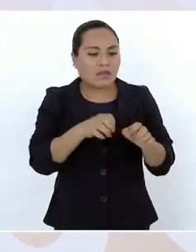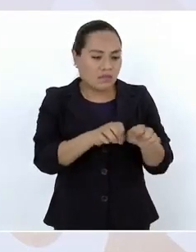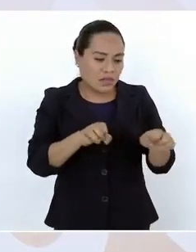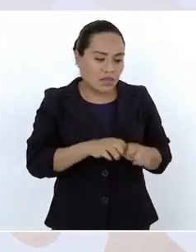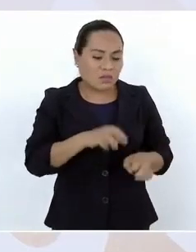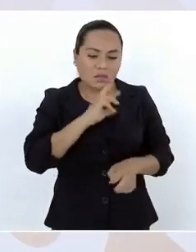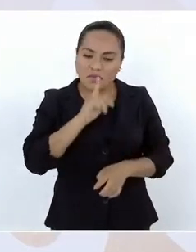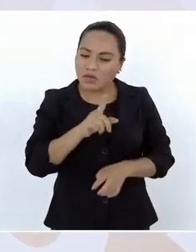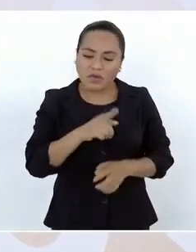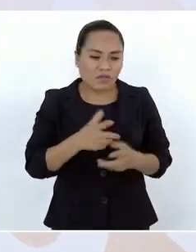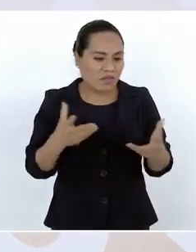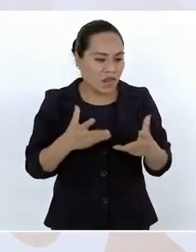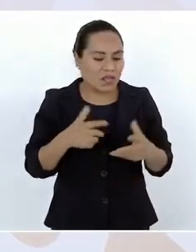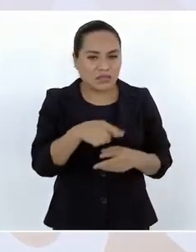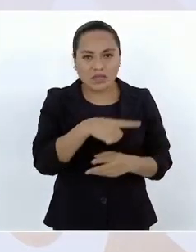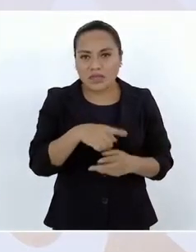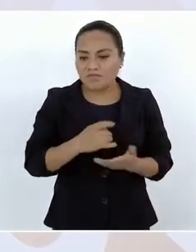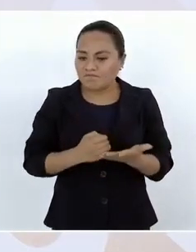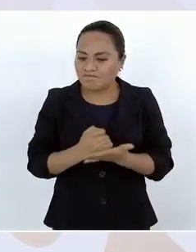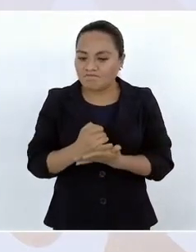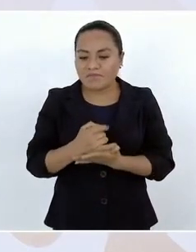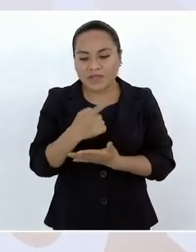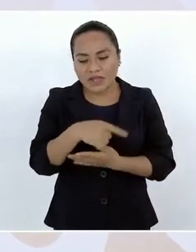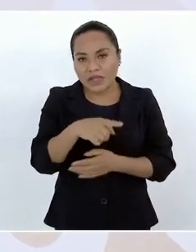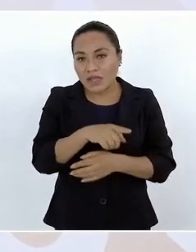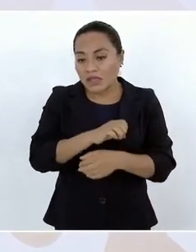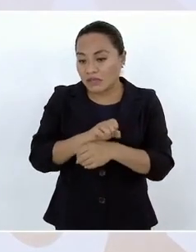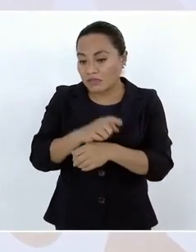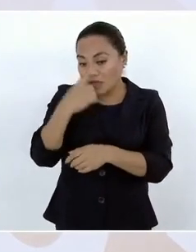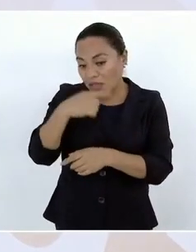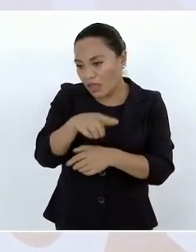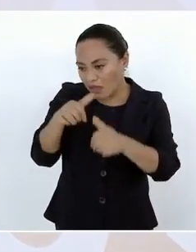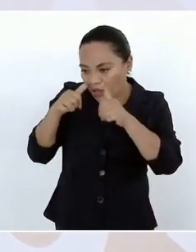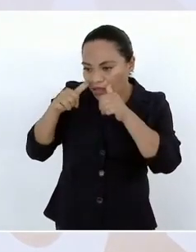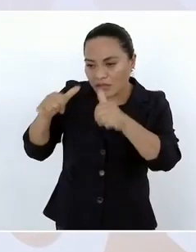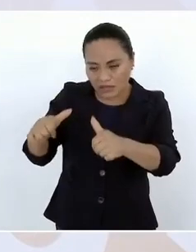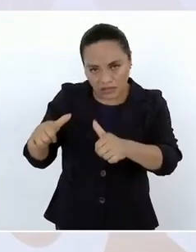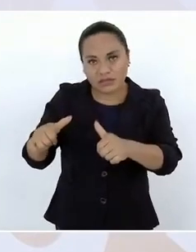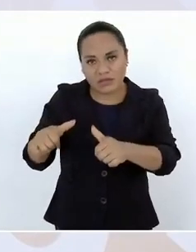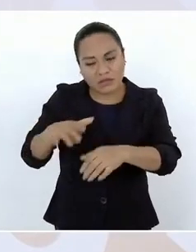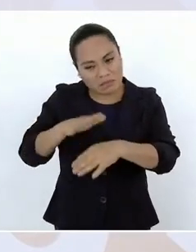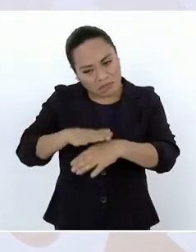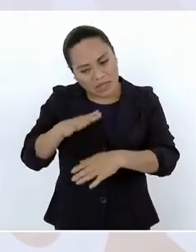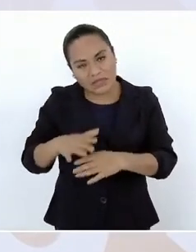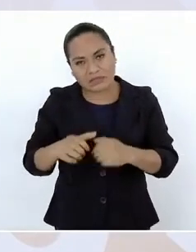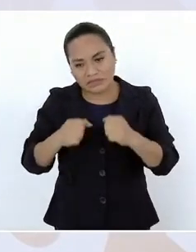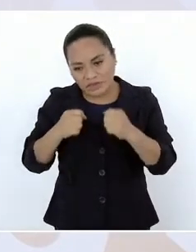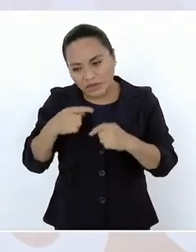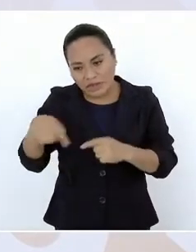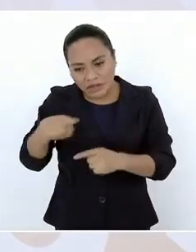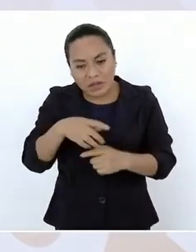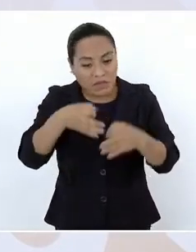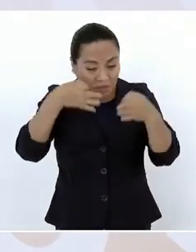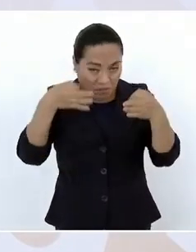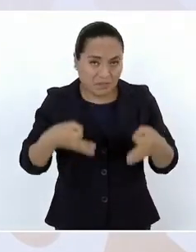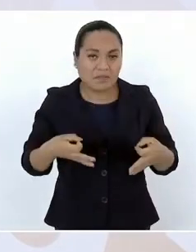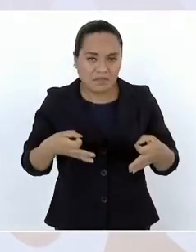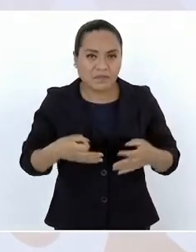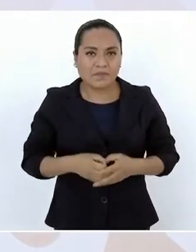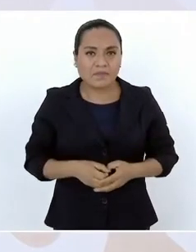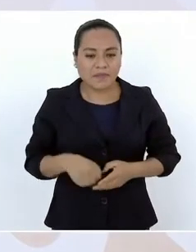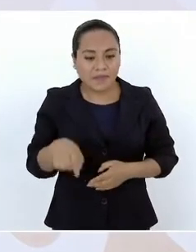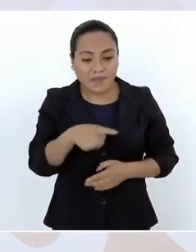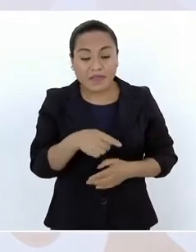especial de este ramo para atender con la mayor celeridad y la manera más eficaz posible